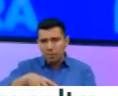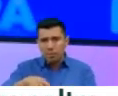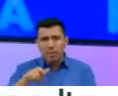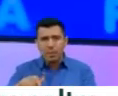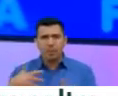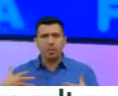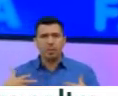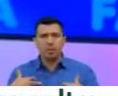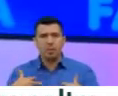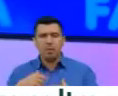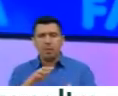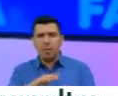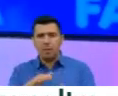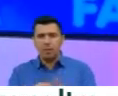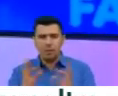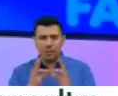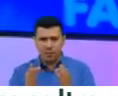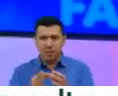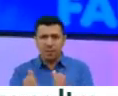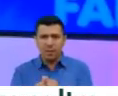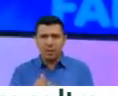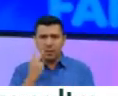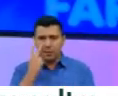evento interesante para realizar en familia. Veamos.